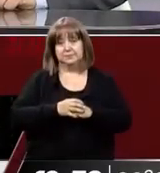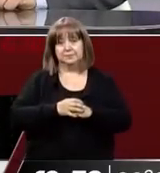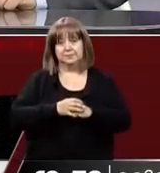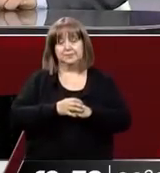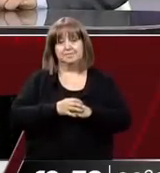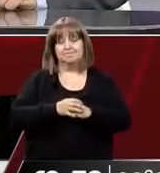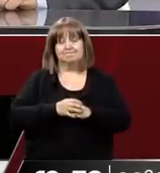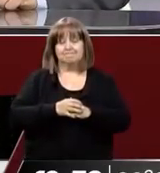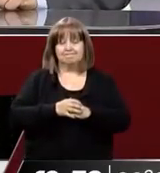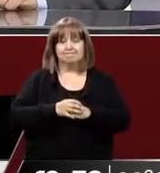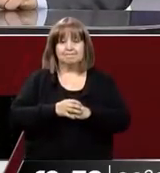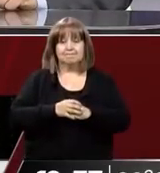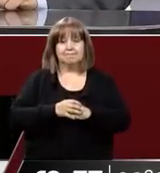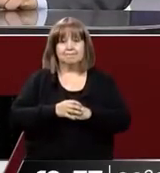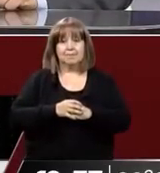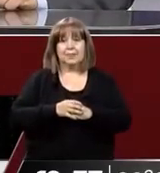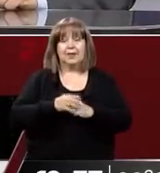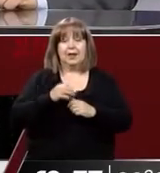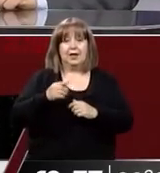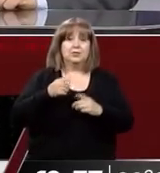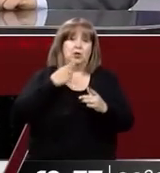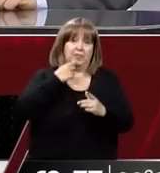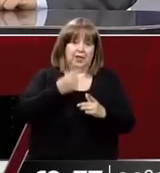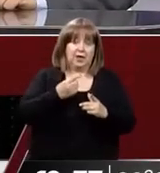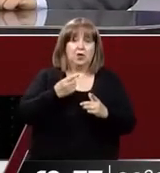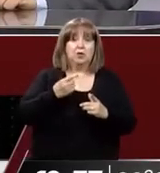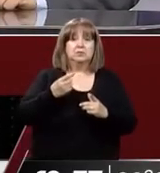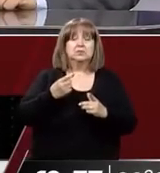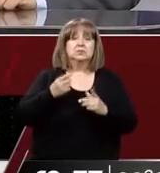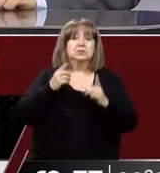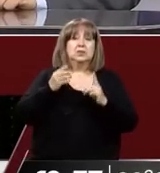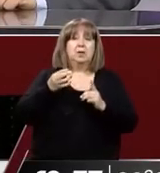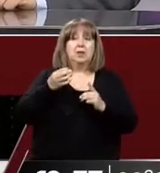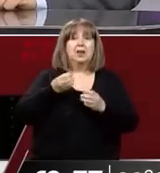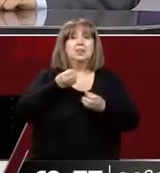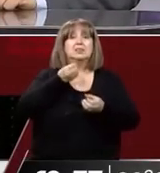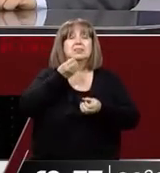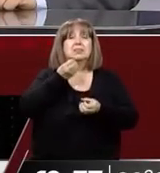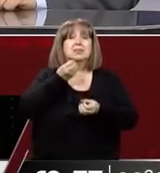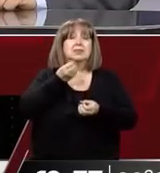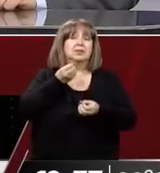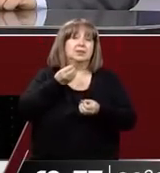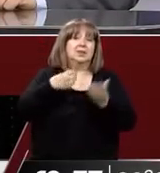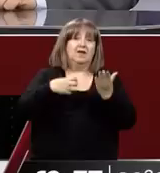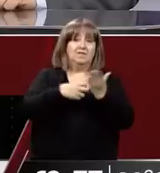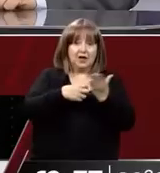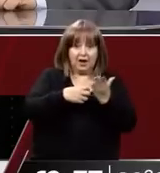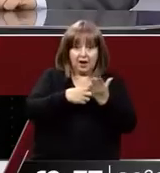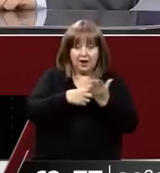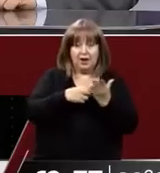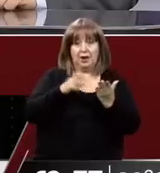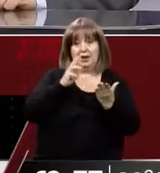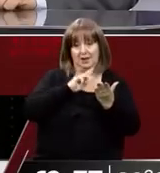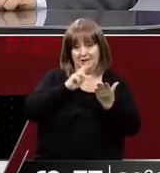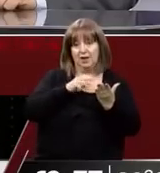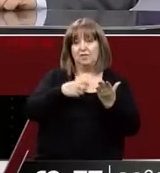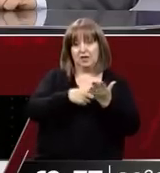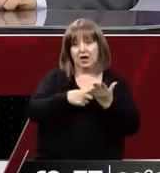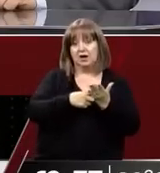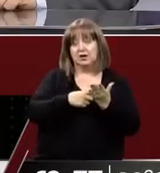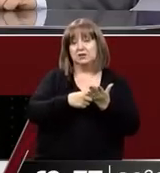bueno estábamos escuchando parte de también de los testimonios que fueron escuchando los diferentes jurados no